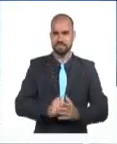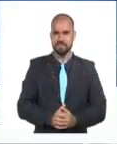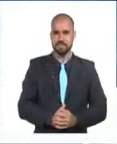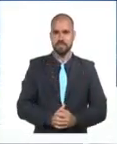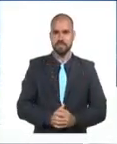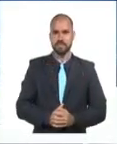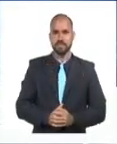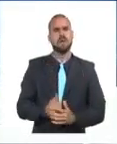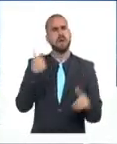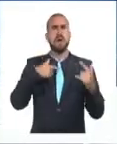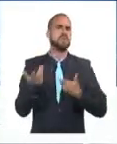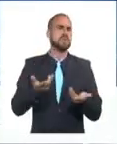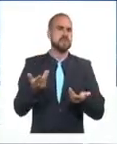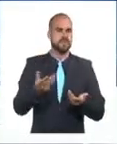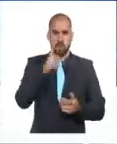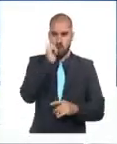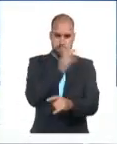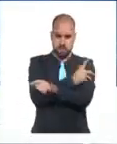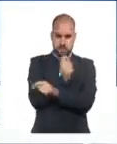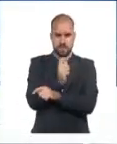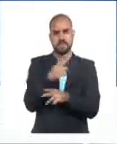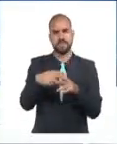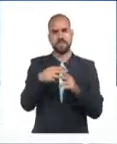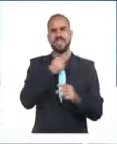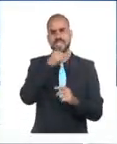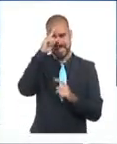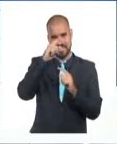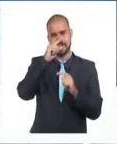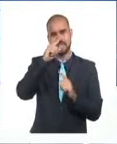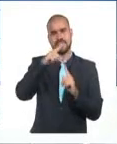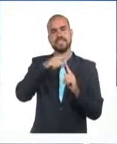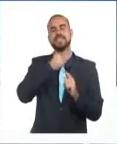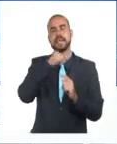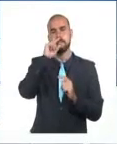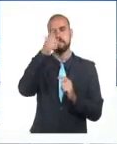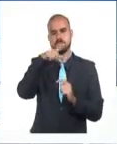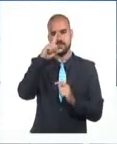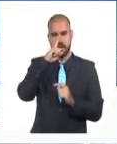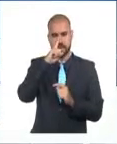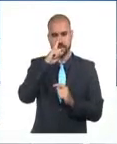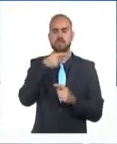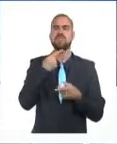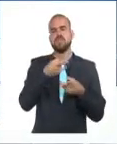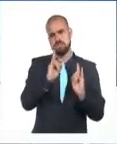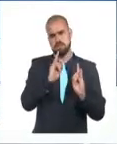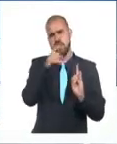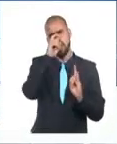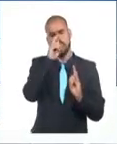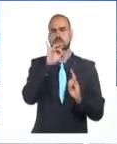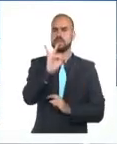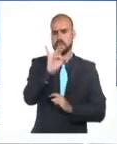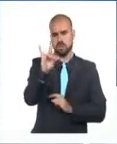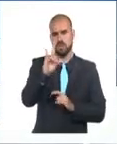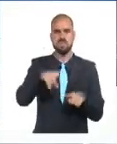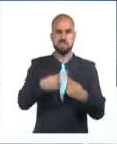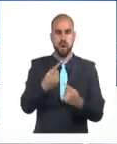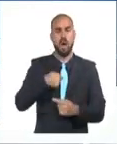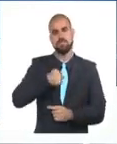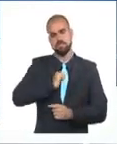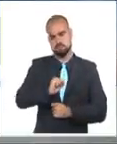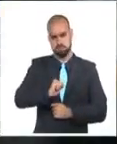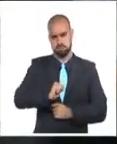Ensayista, politólogo y profesor Esteban Morales Domínguez falleció este miércoles a los 79 años de edad, víctima de un ataque